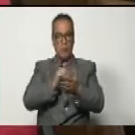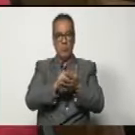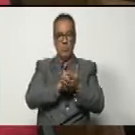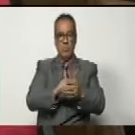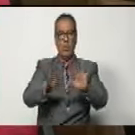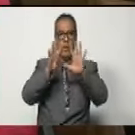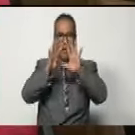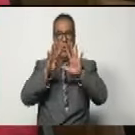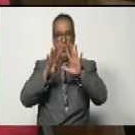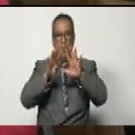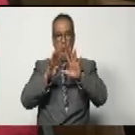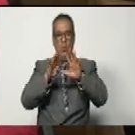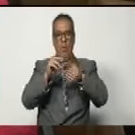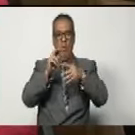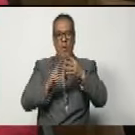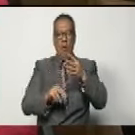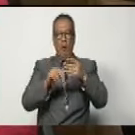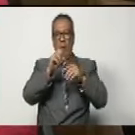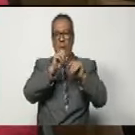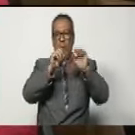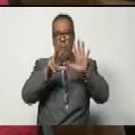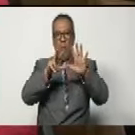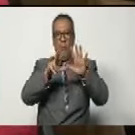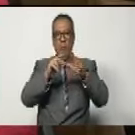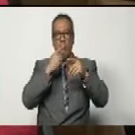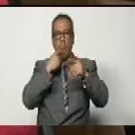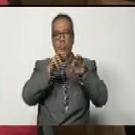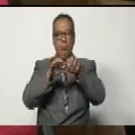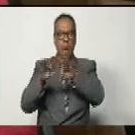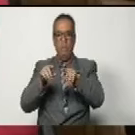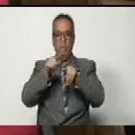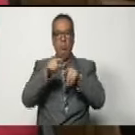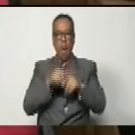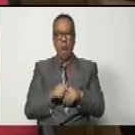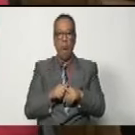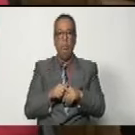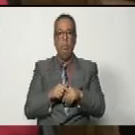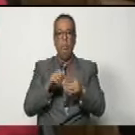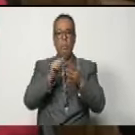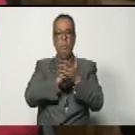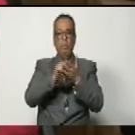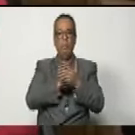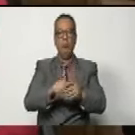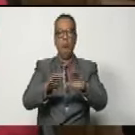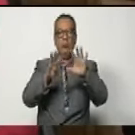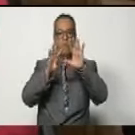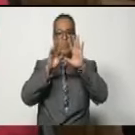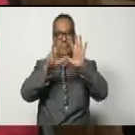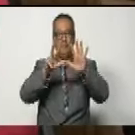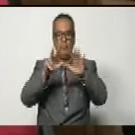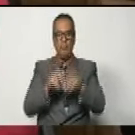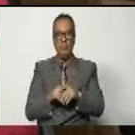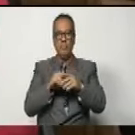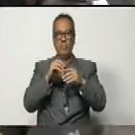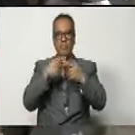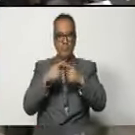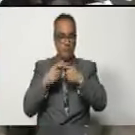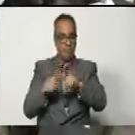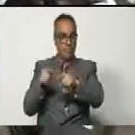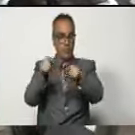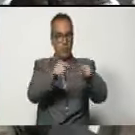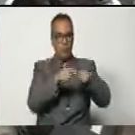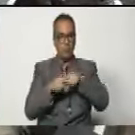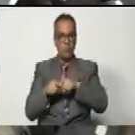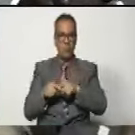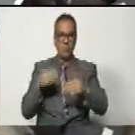artículo 9, el cual pasa a ser el artículo 8, quedando redactado en los siguientes términos. Artículo 8, son las diversas formas